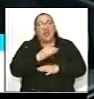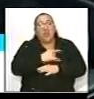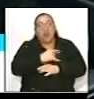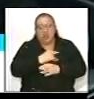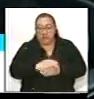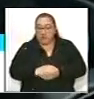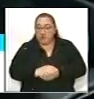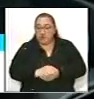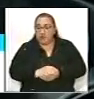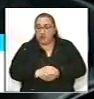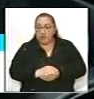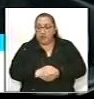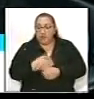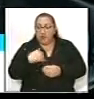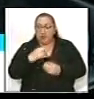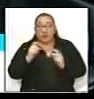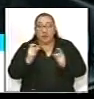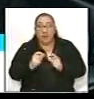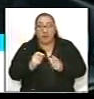tenemos